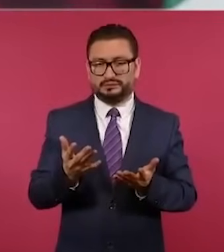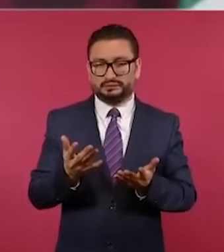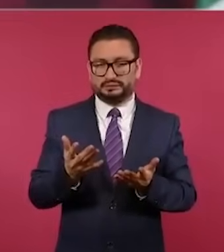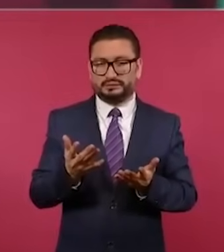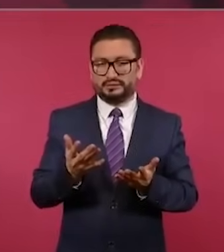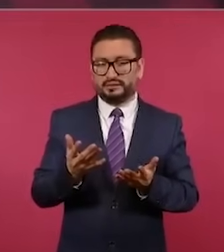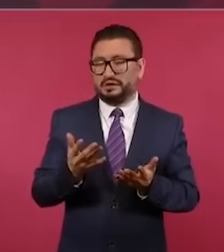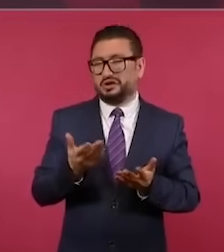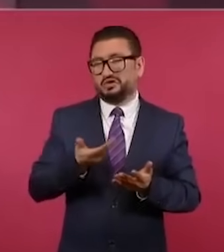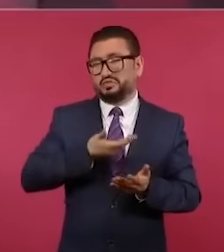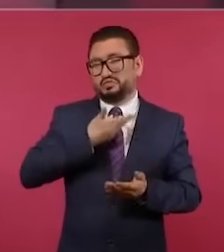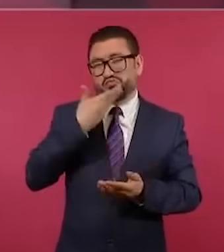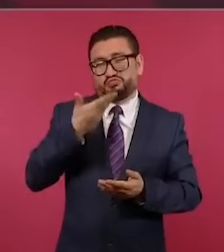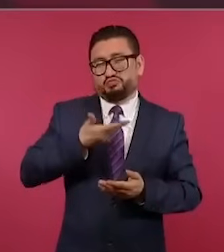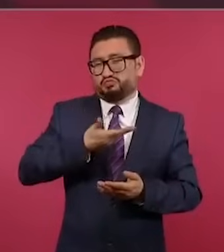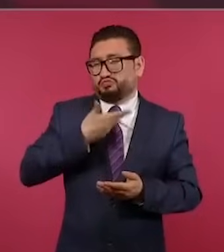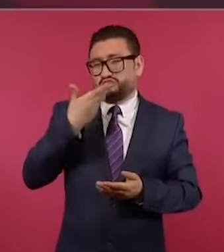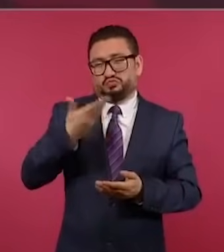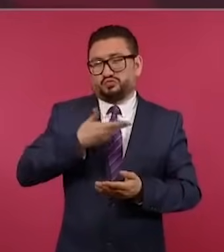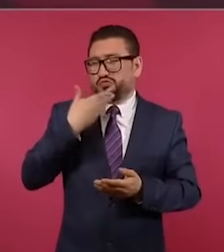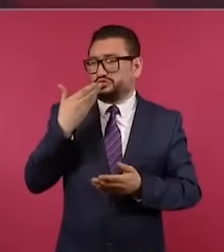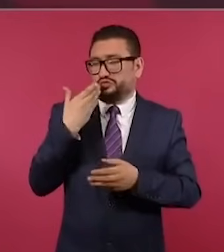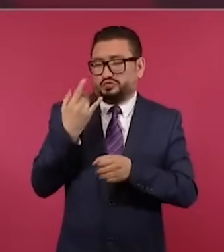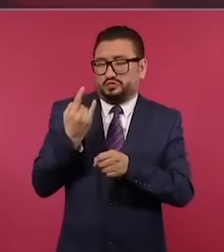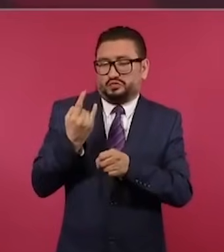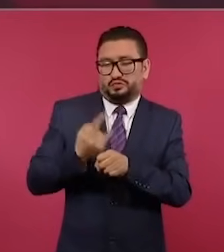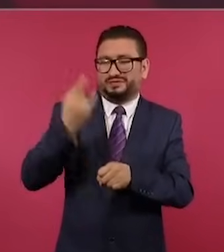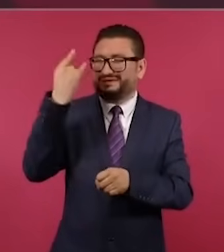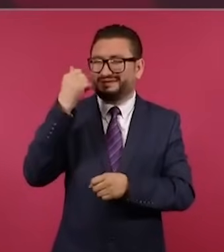era común el fraude.